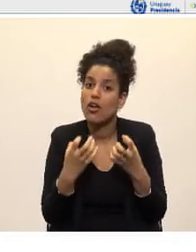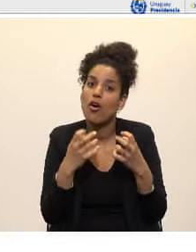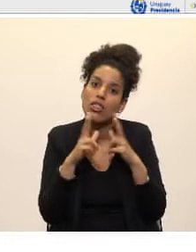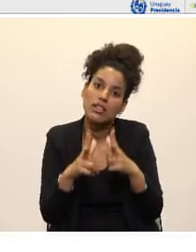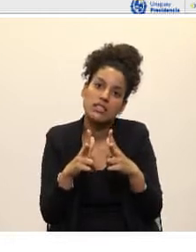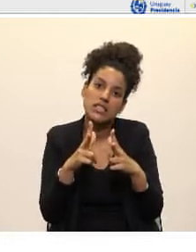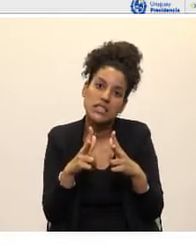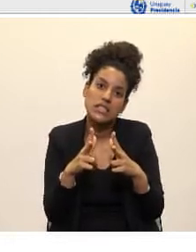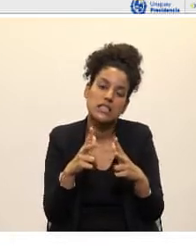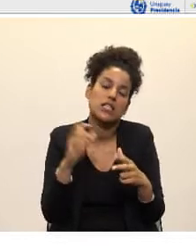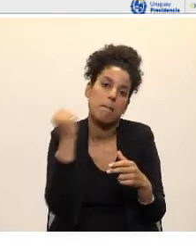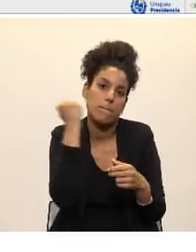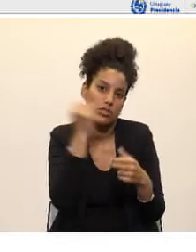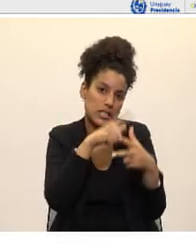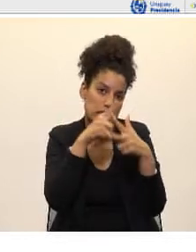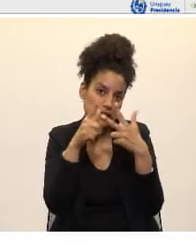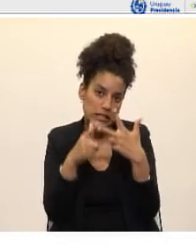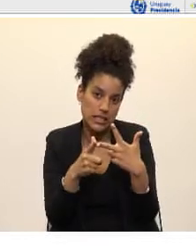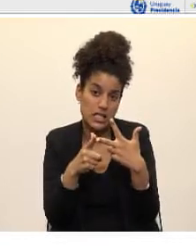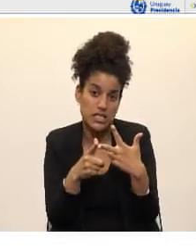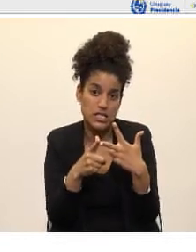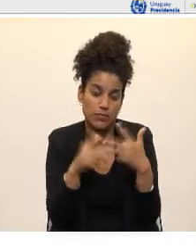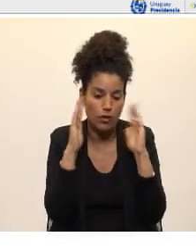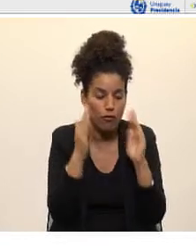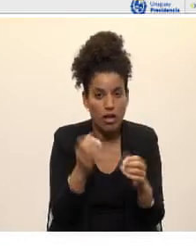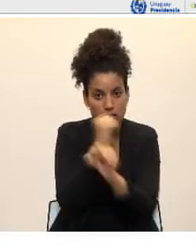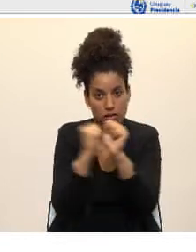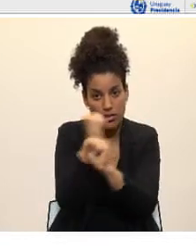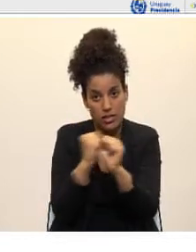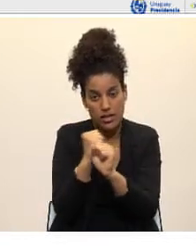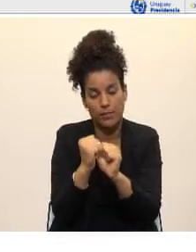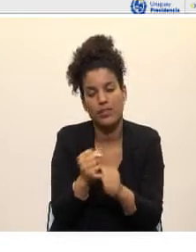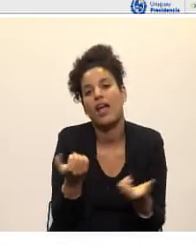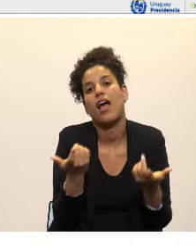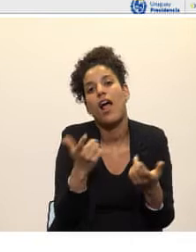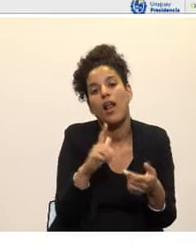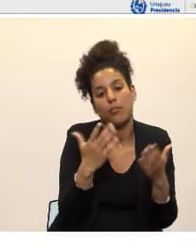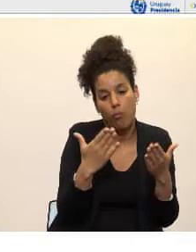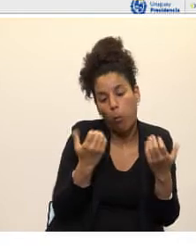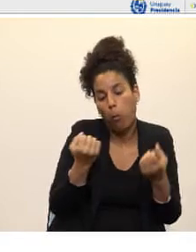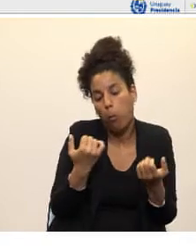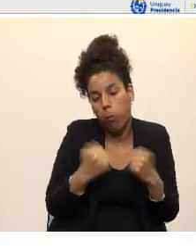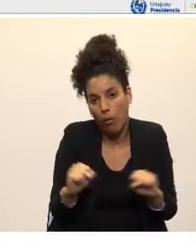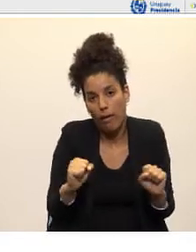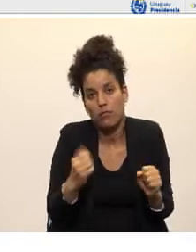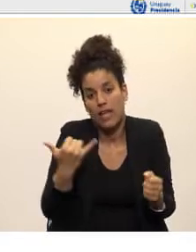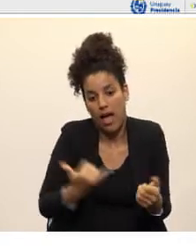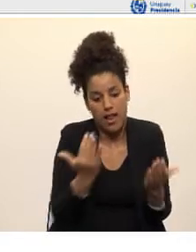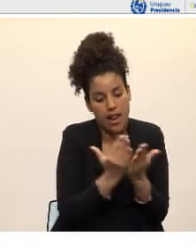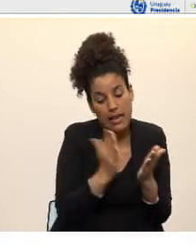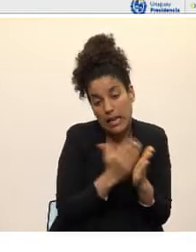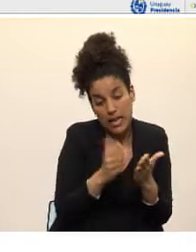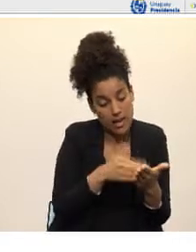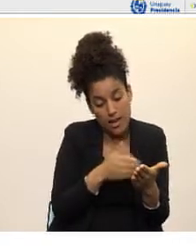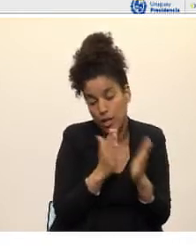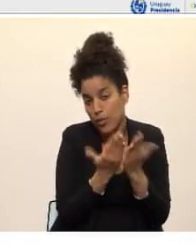más del orden de lo tecnológico. Podríamos decir, no es lo mismo tener un libro que saber leer, ahí estoy hablando de la apropiación,